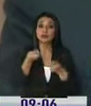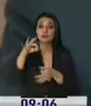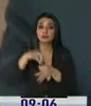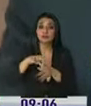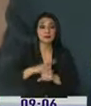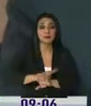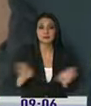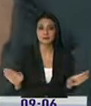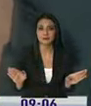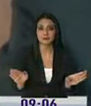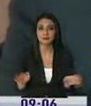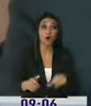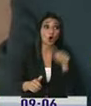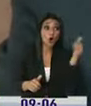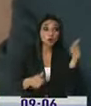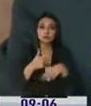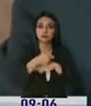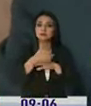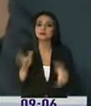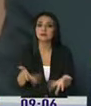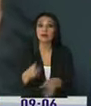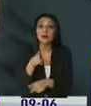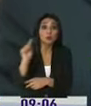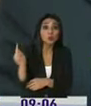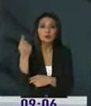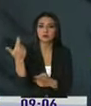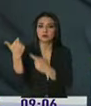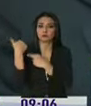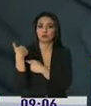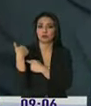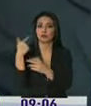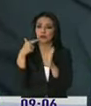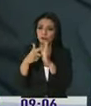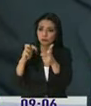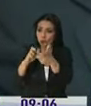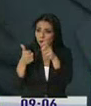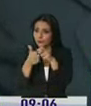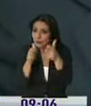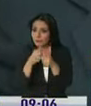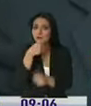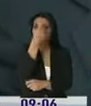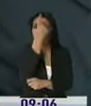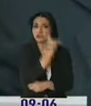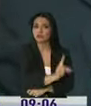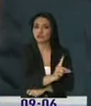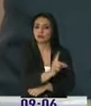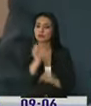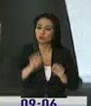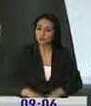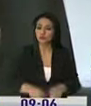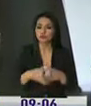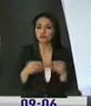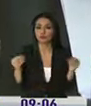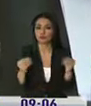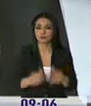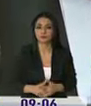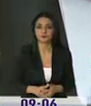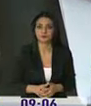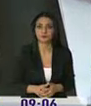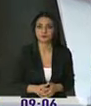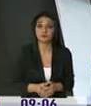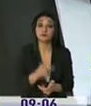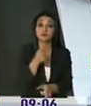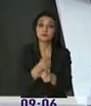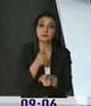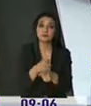Contencioso Electoral. Es el único competente para fallar cuando hay conflictos al interior de las organizaciones políticas. Y para ello,